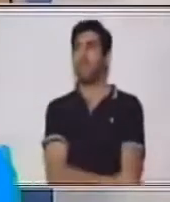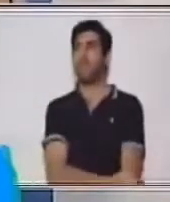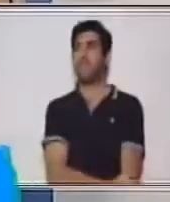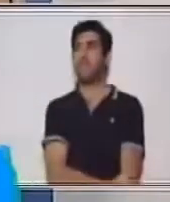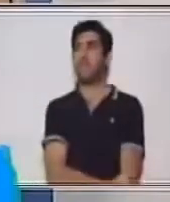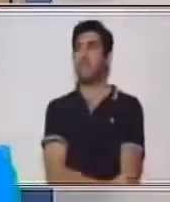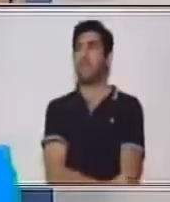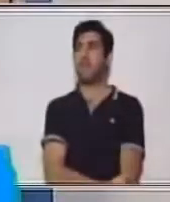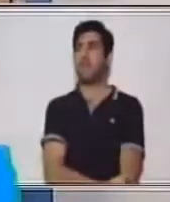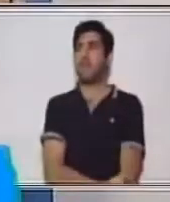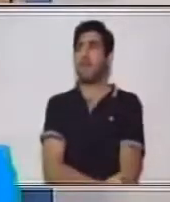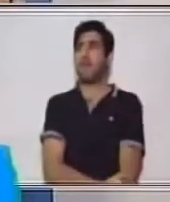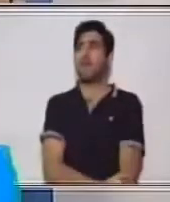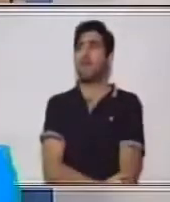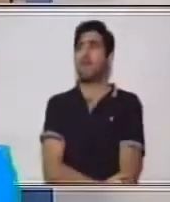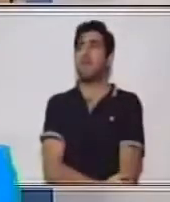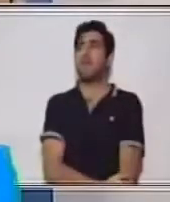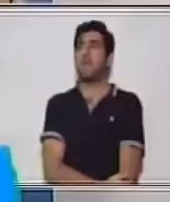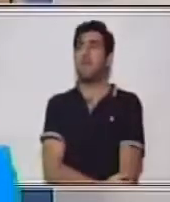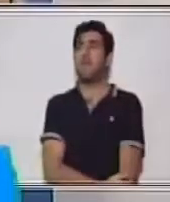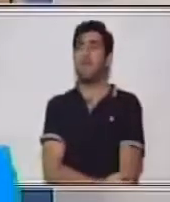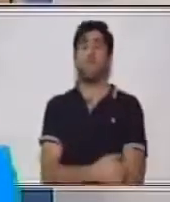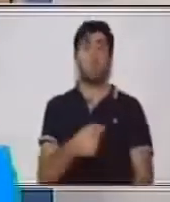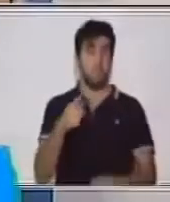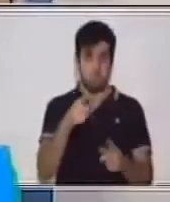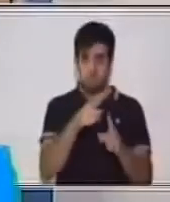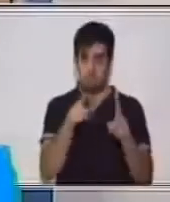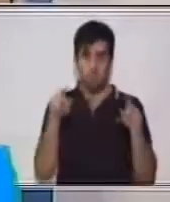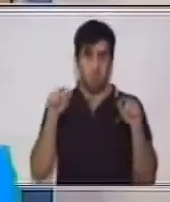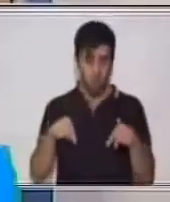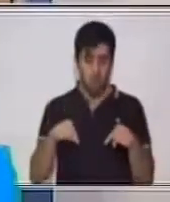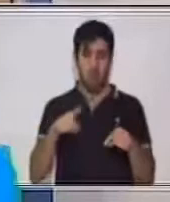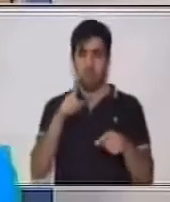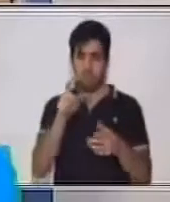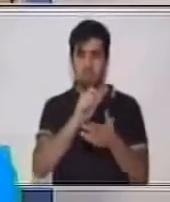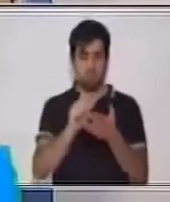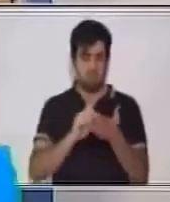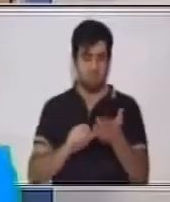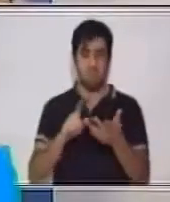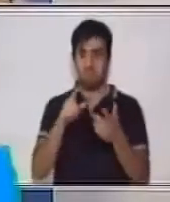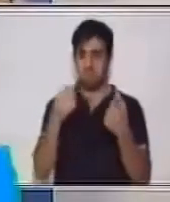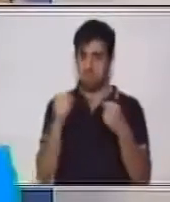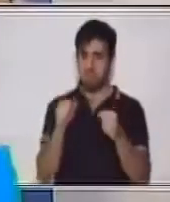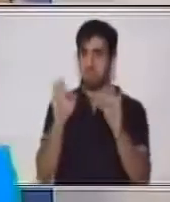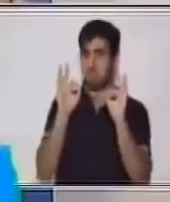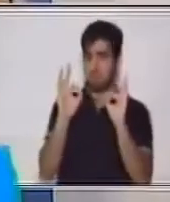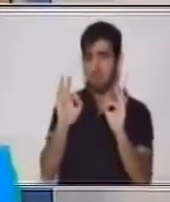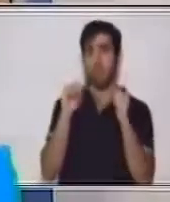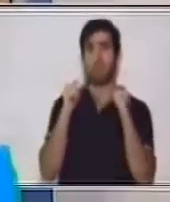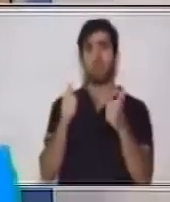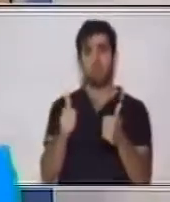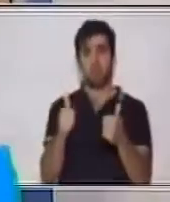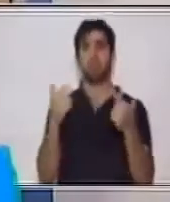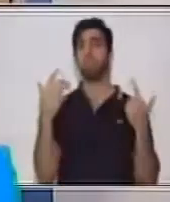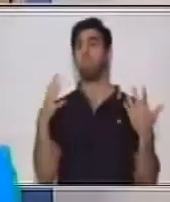¡Excelente! Hoy estamos trabajando muy bien. Entonces lo pegamos acá. Ya solo nos